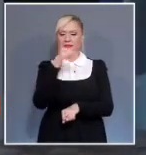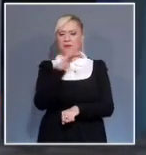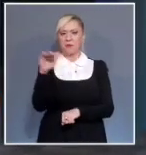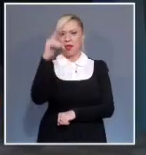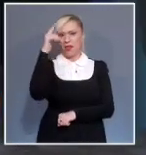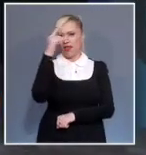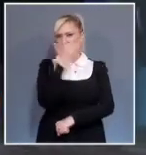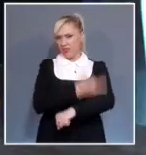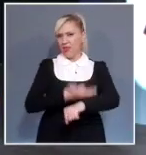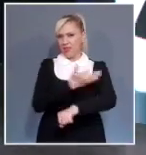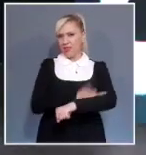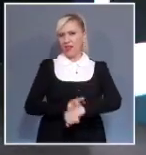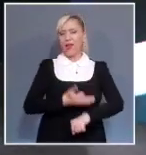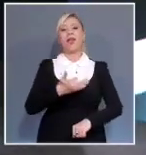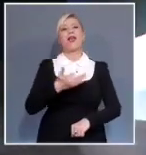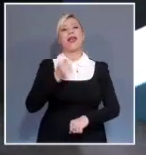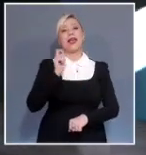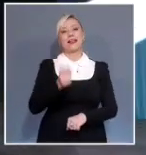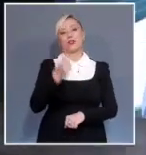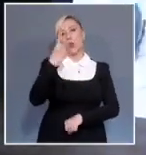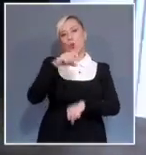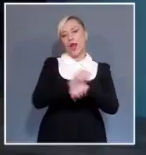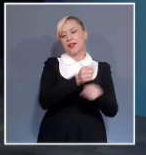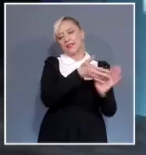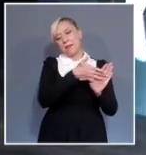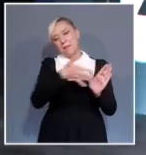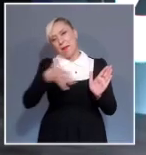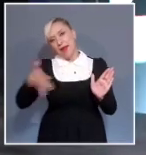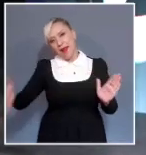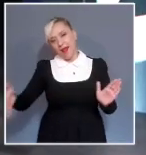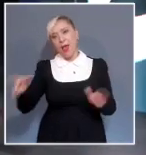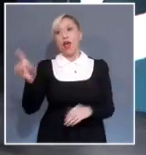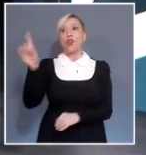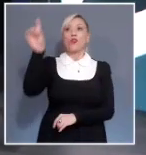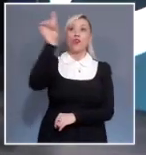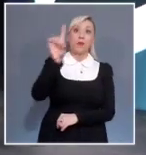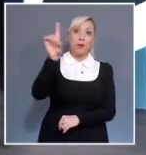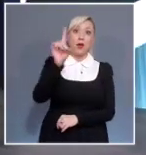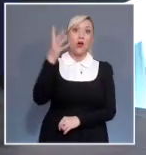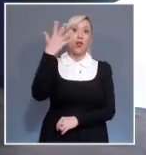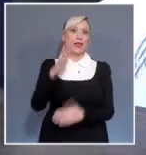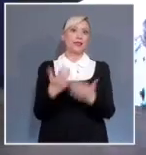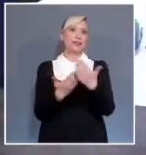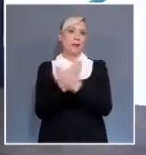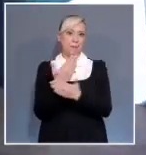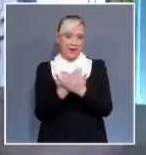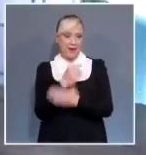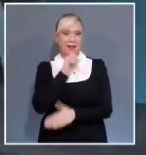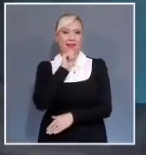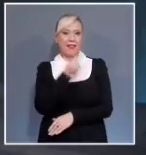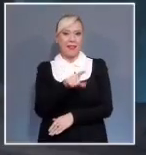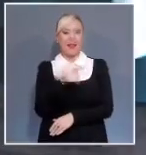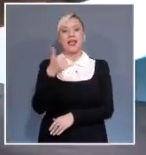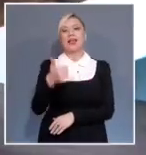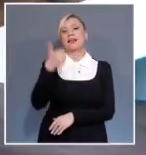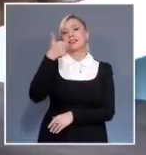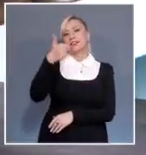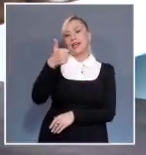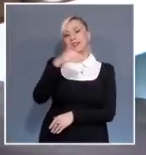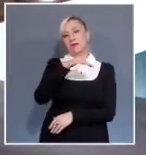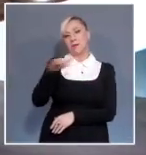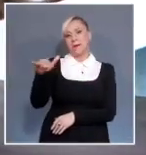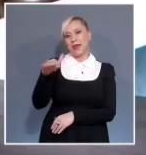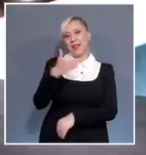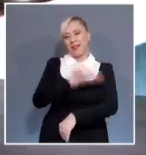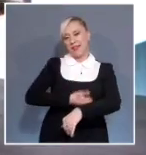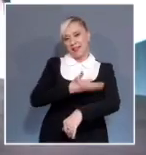Semanario Judicial. Tiene sus repeticiones el domingo a las 10 de la mañana y también a las 18:30 horas. Y